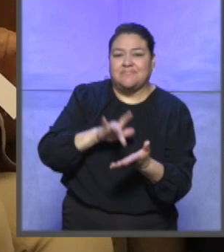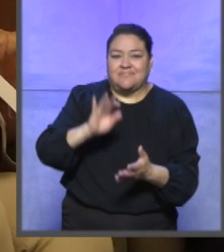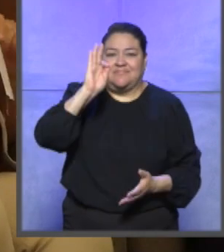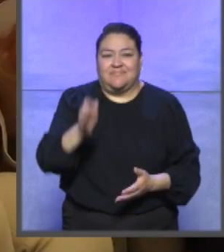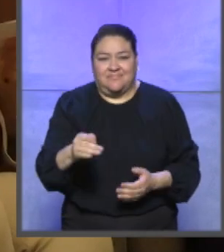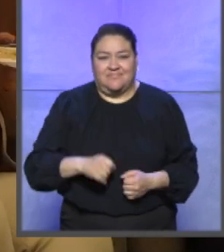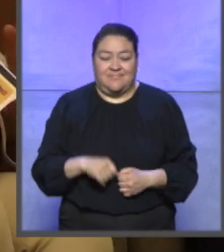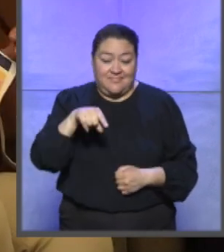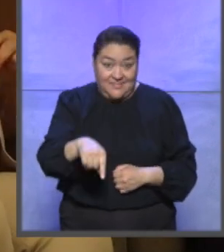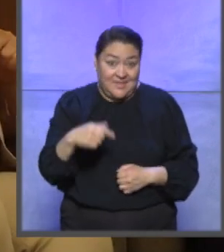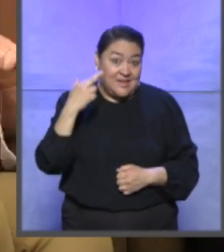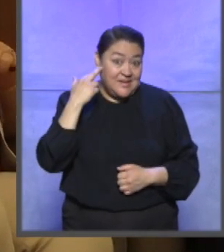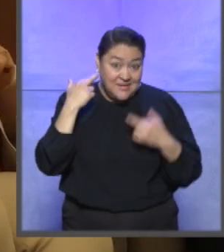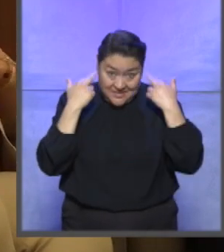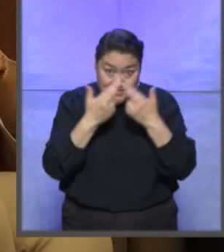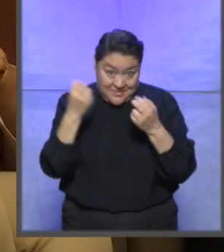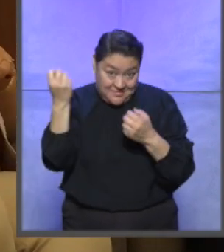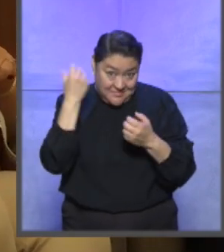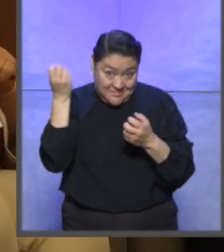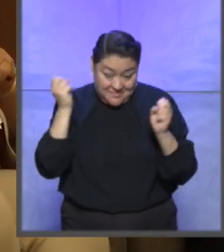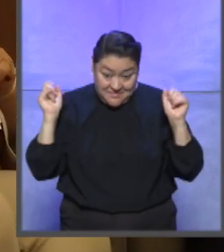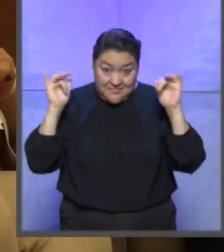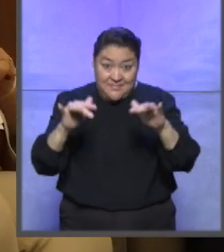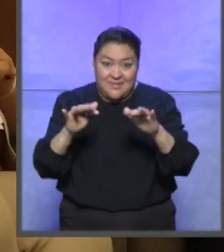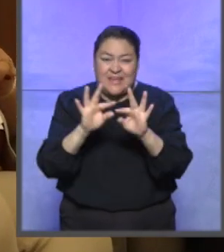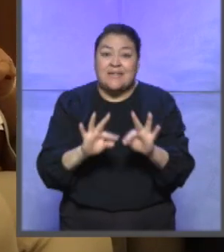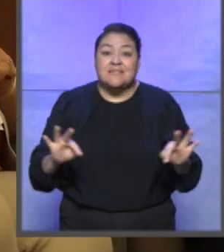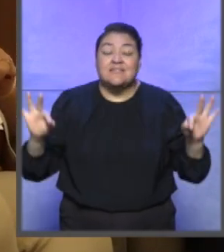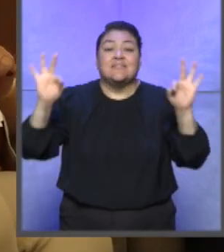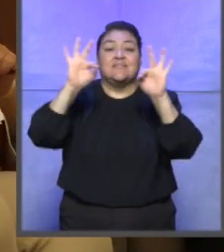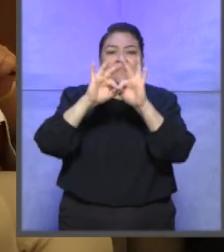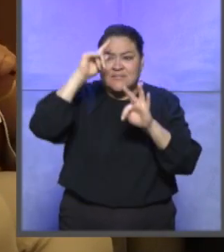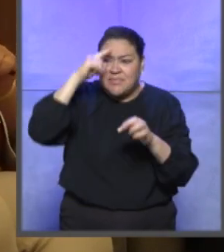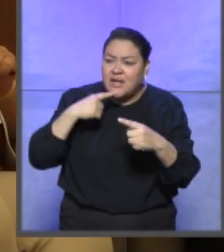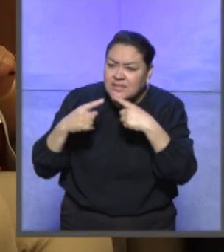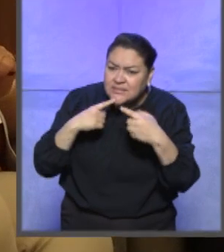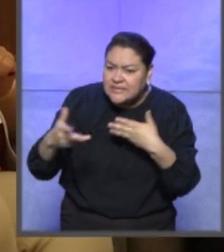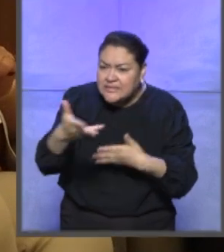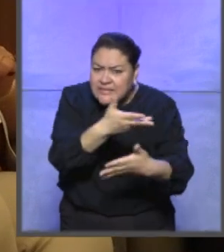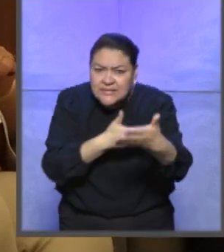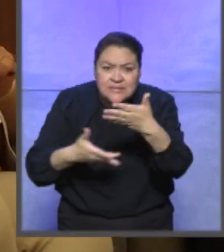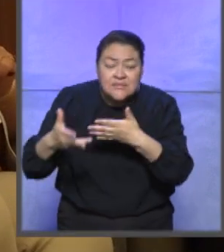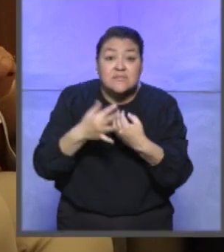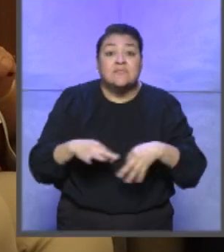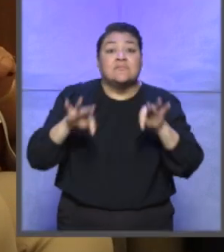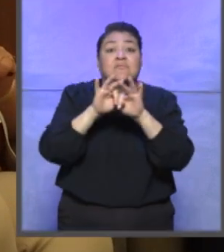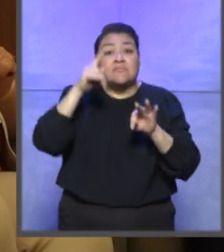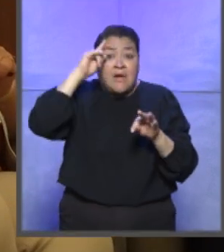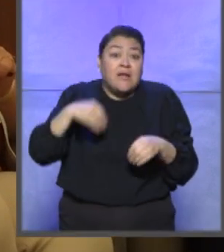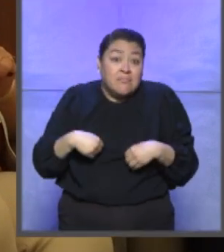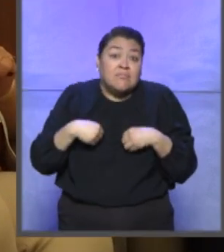importante. Estos eventos representan una oportunidad invaluable para analizar y debatir temas fundamentales que